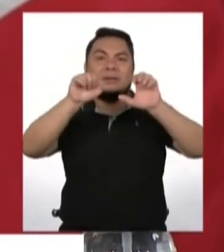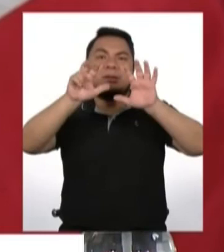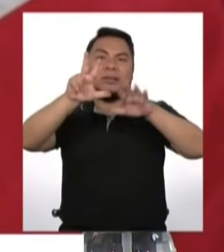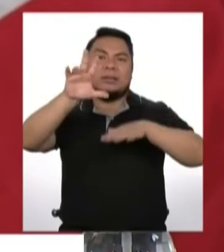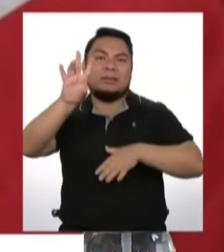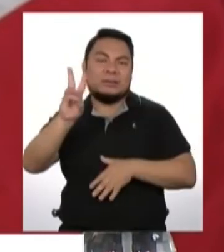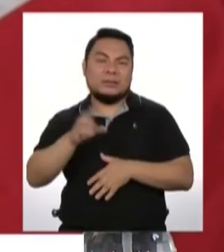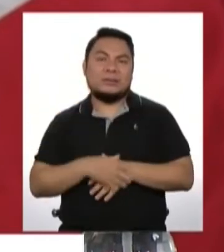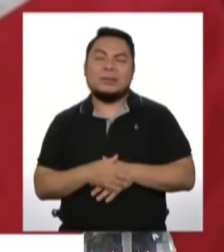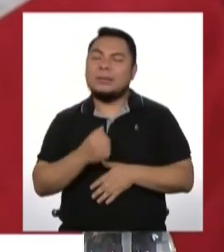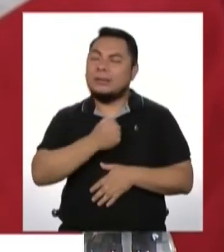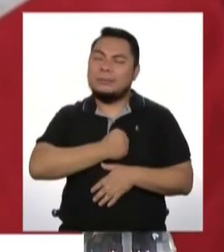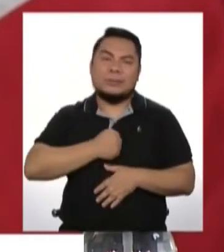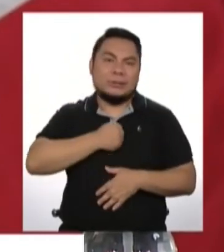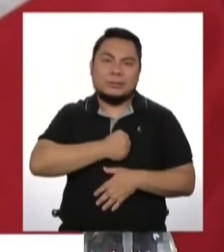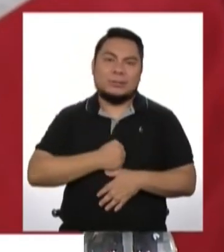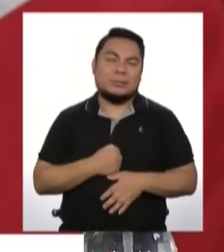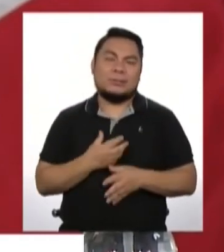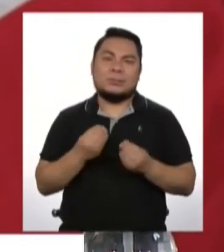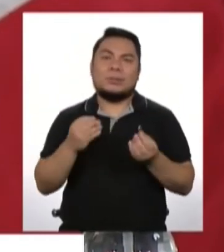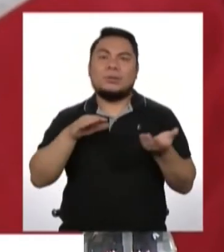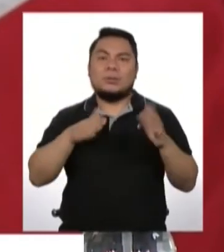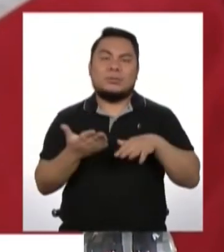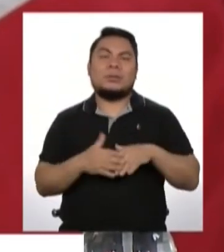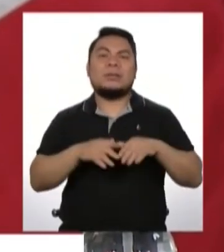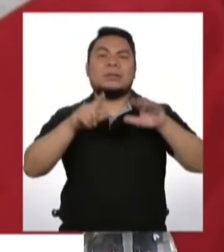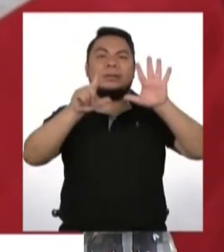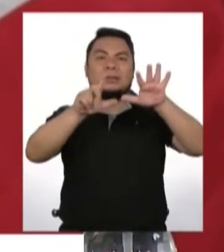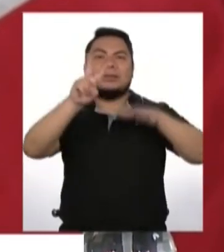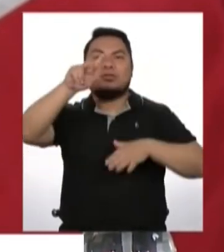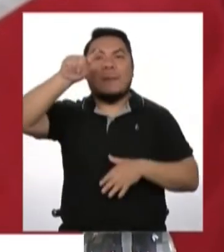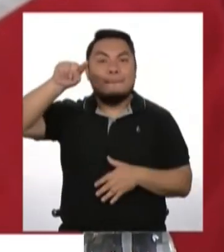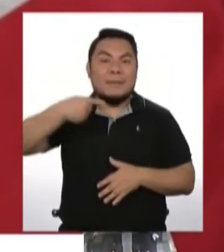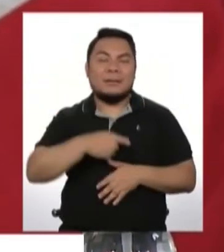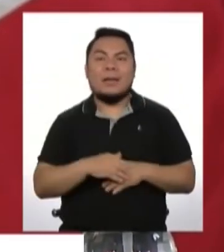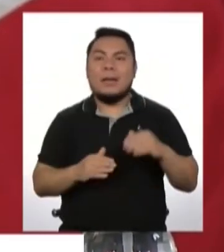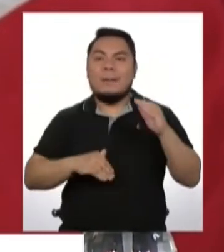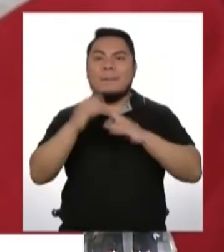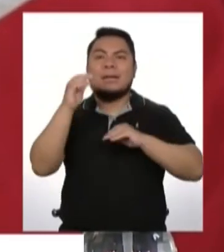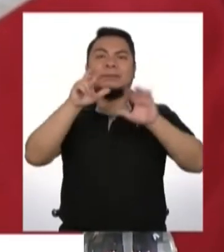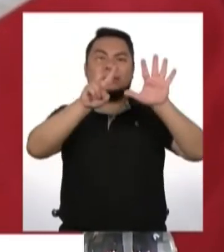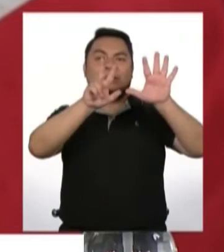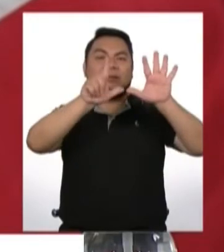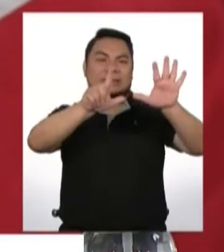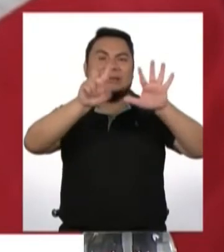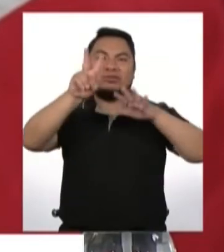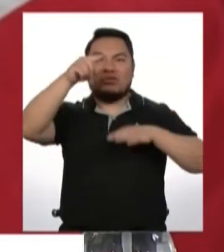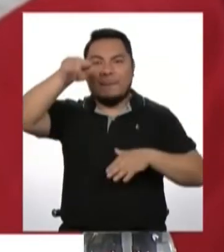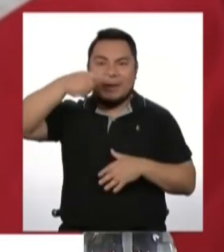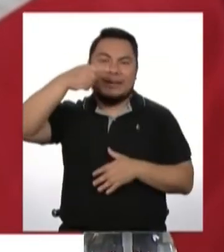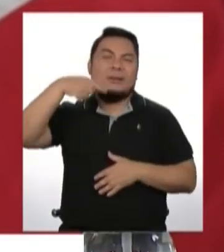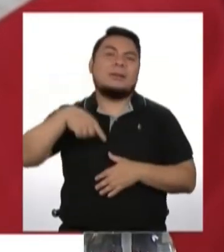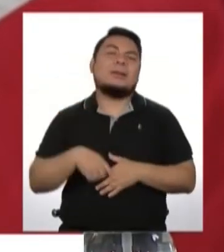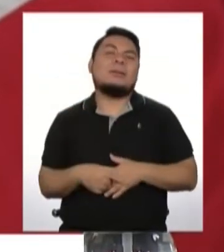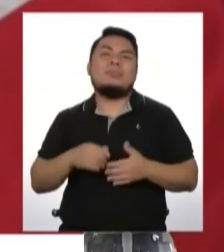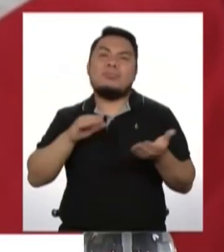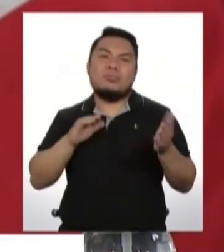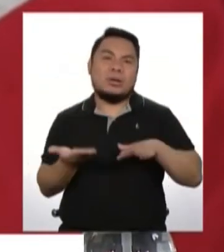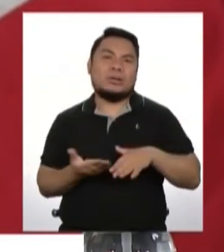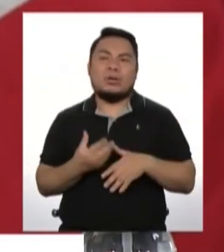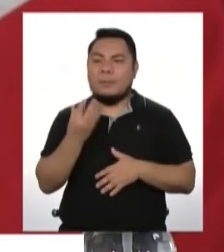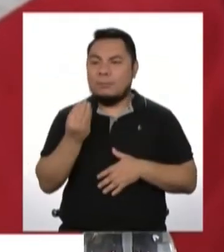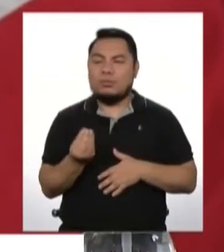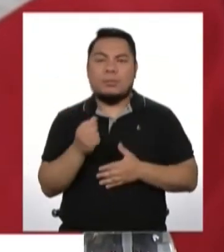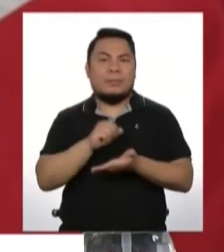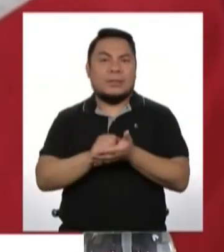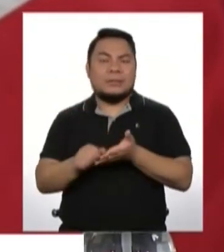72,636. Lamentablemente. Y ha cobrado 72,000, más de 72,000 muertes esta enfermedad en los pocos meses que